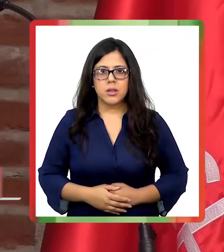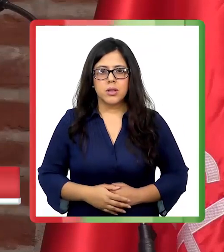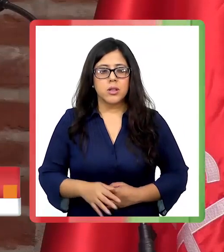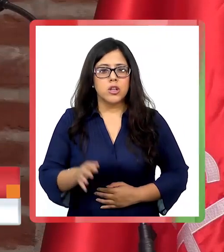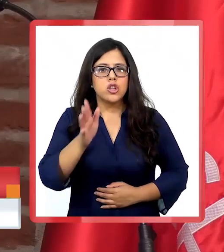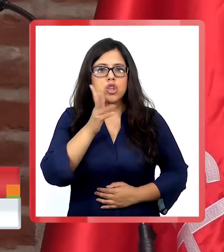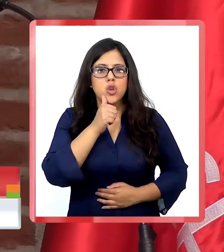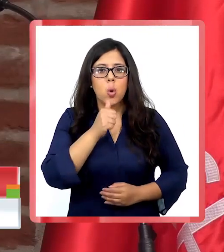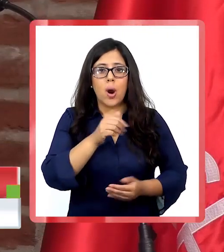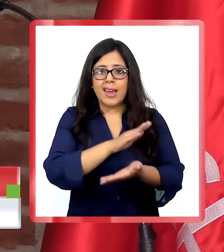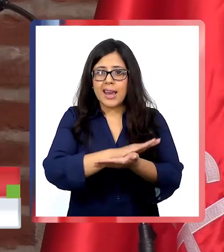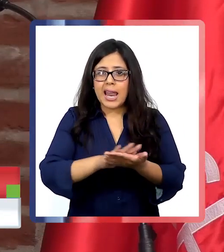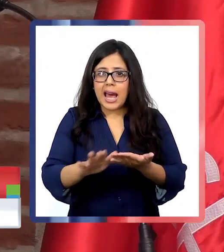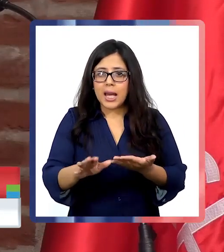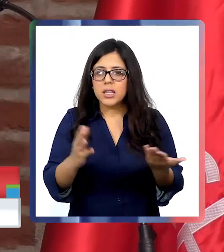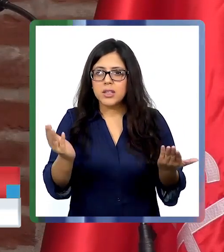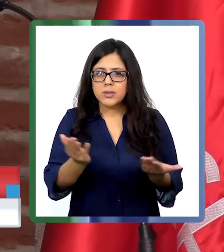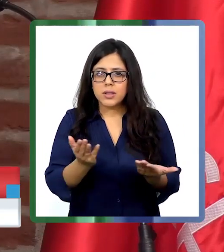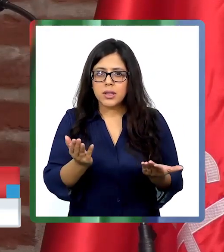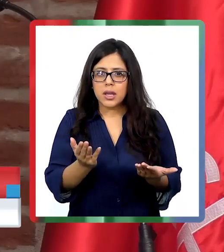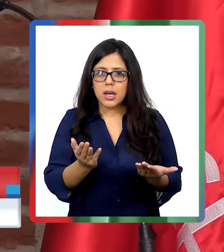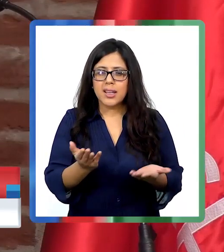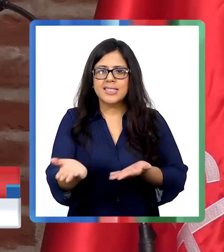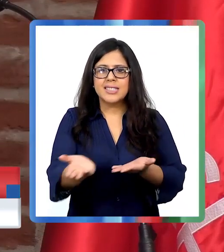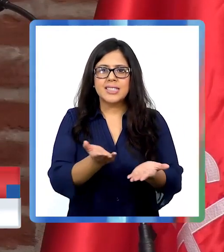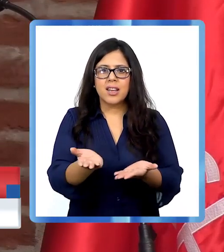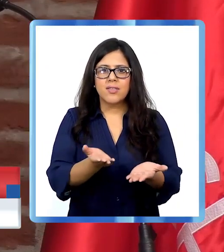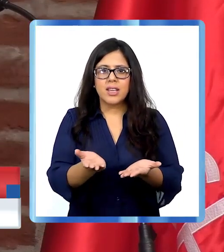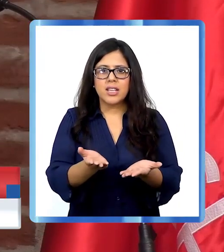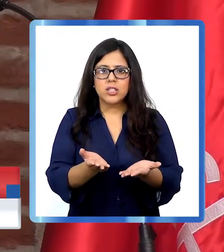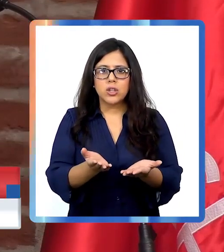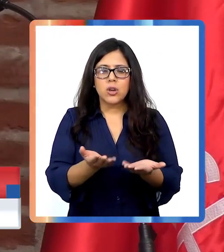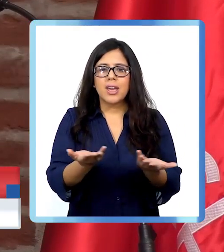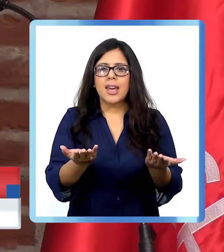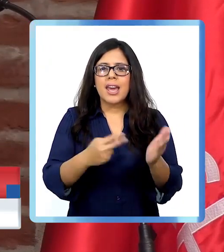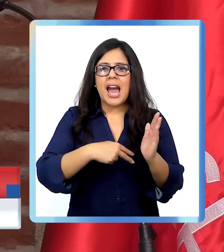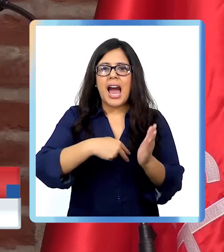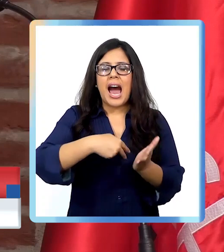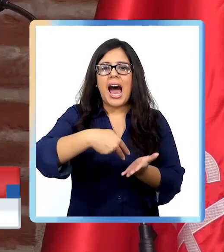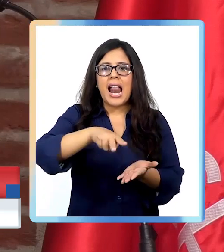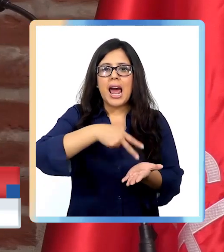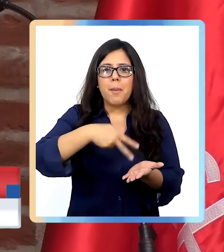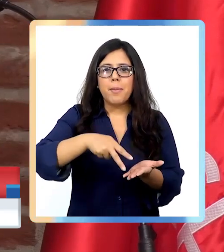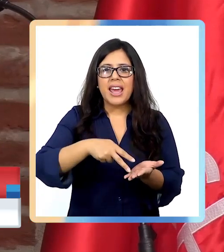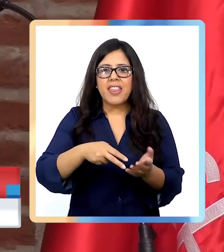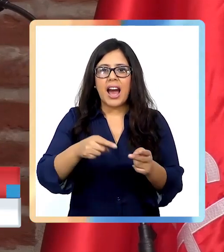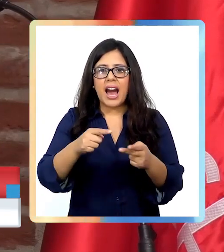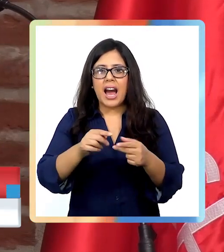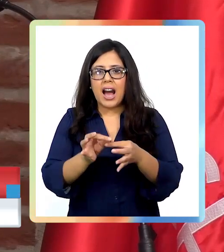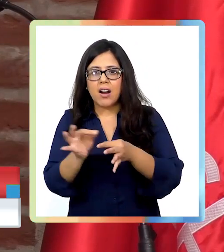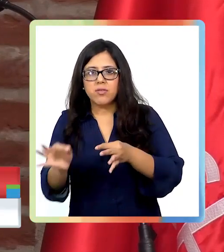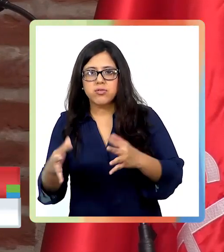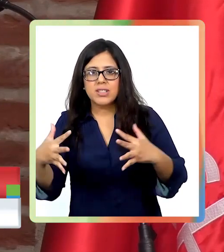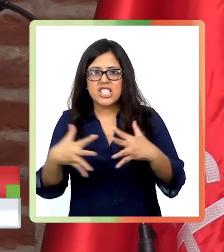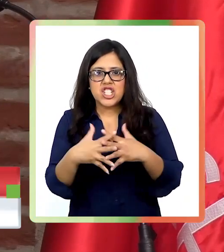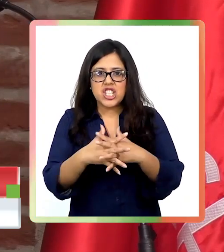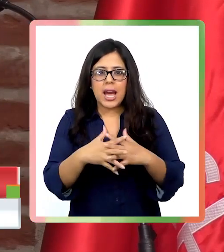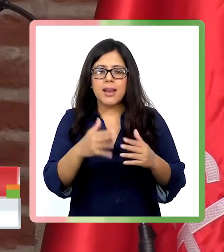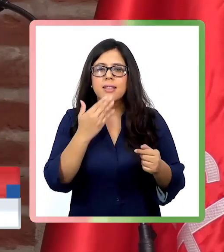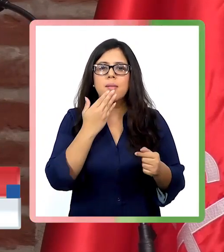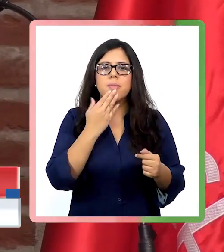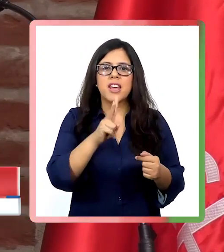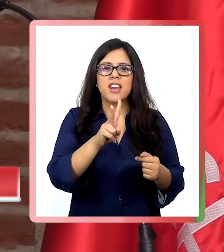operarán gratuitamente los servicios Alameda Chillán, que es de larga distancia, y Victoria